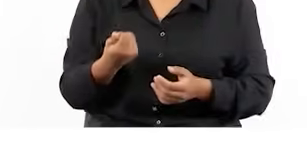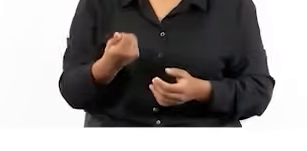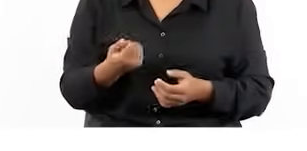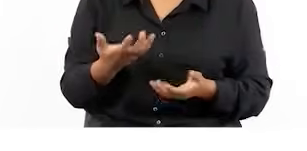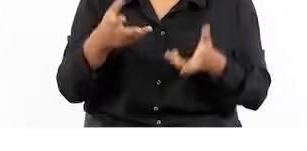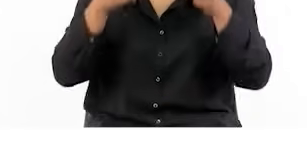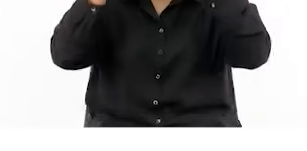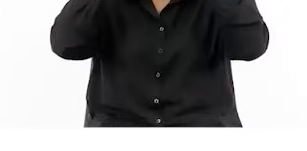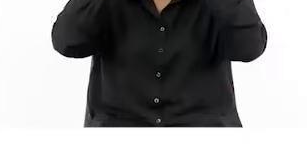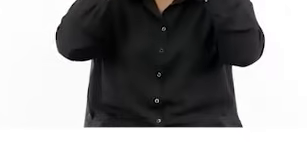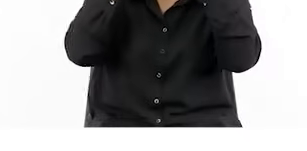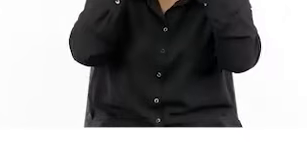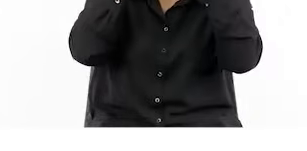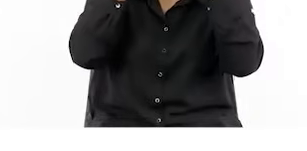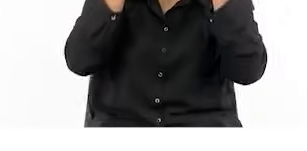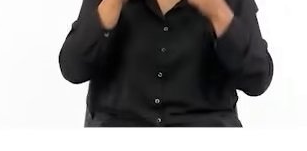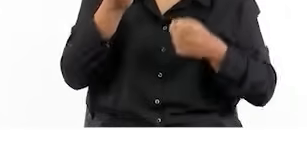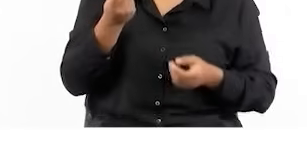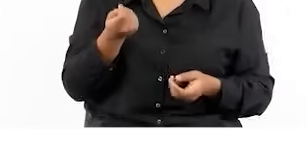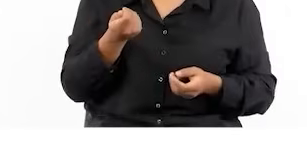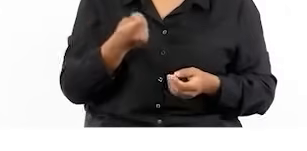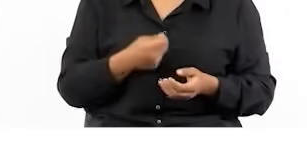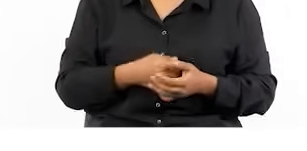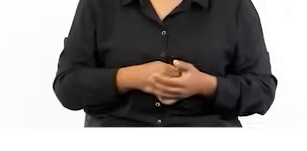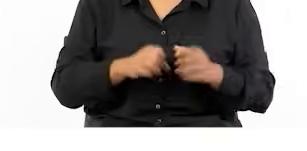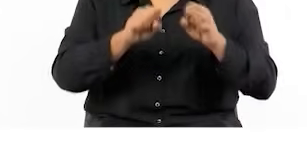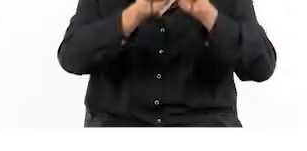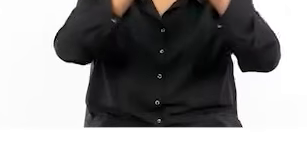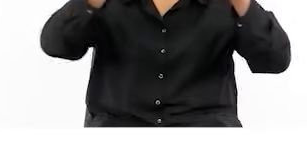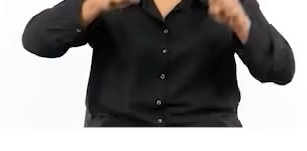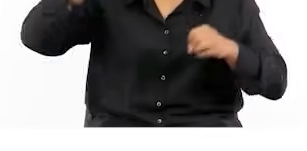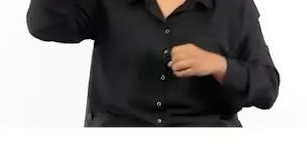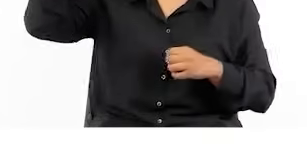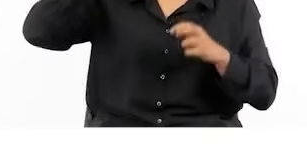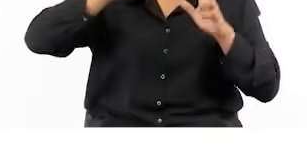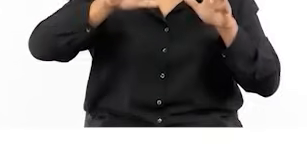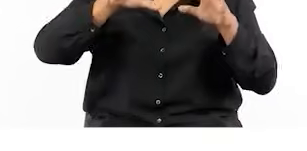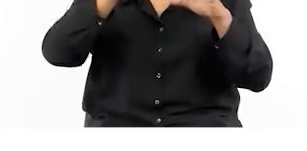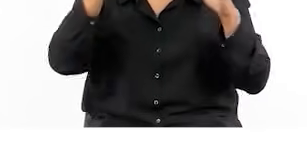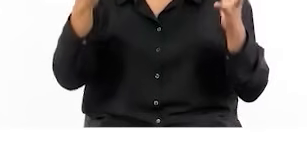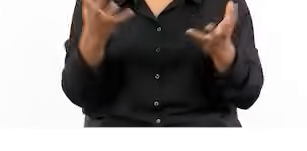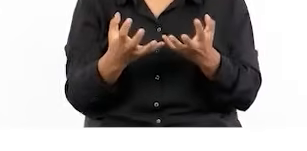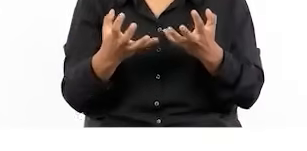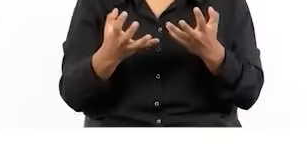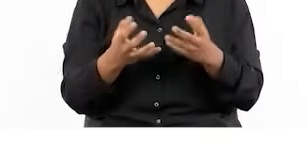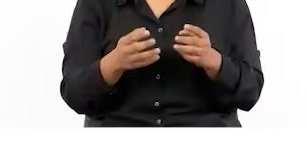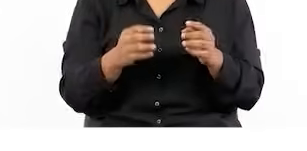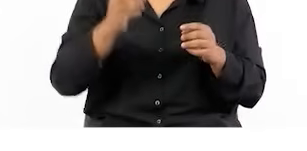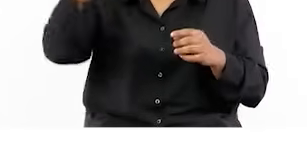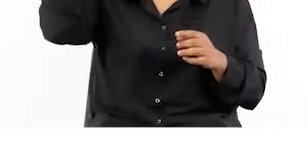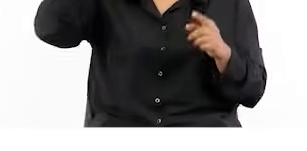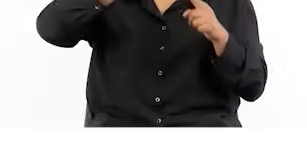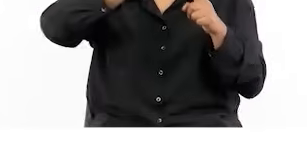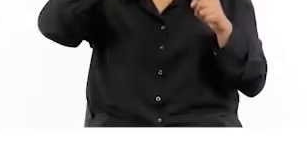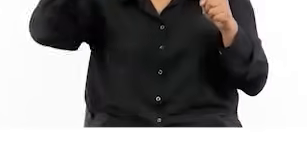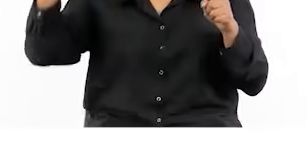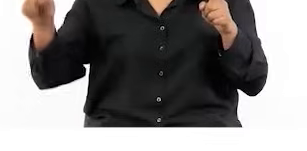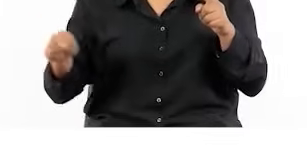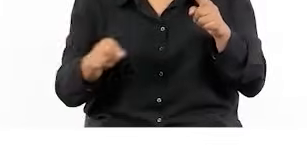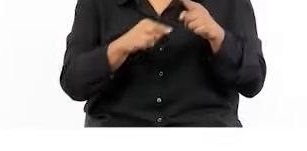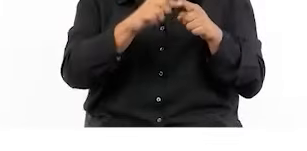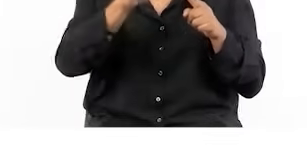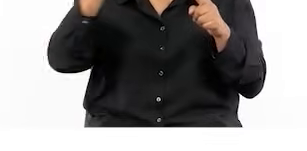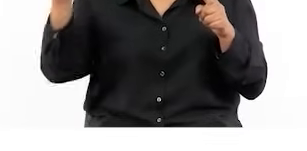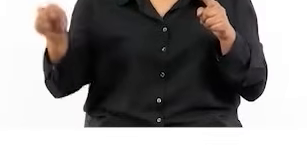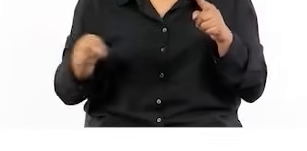interesante aún, ¿cuántos planetas podemos observar a simple vista desde la Tierra? Bueno, en el sistema solar hay 8 planetas que